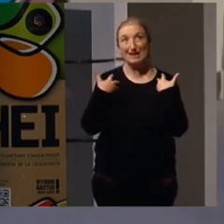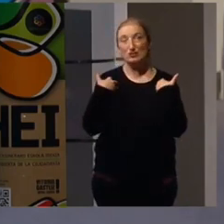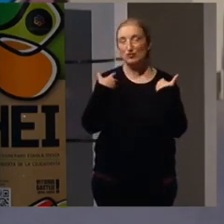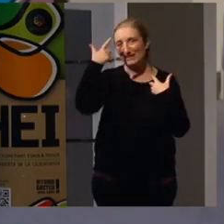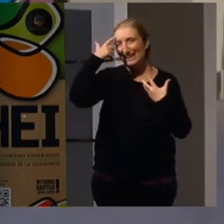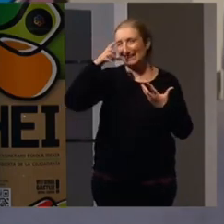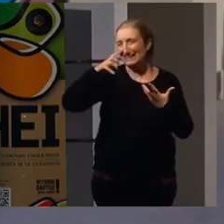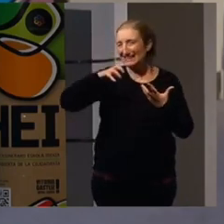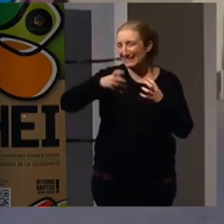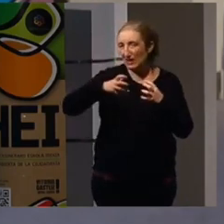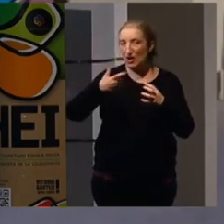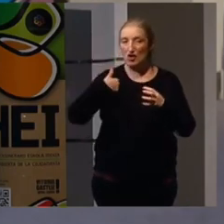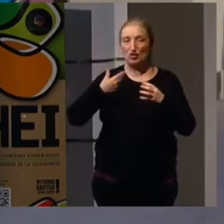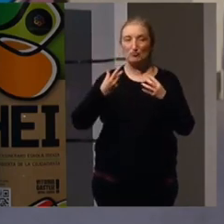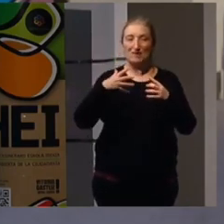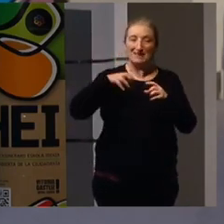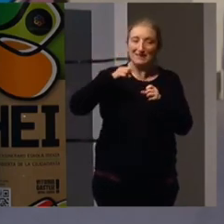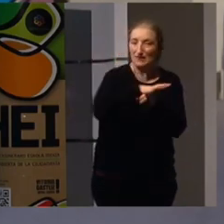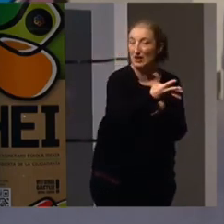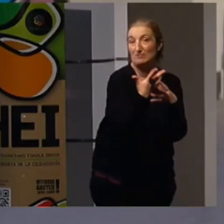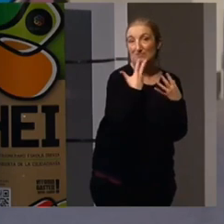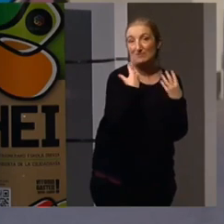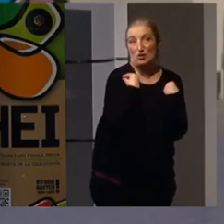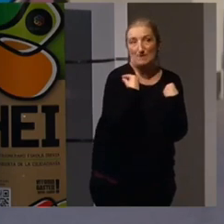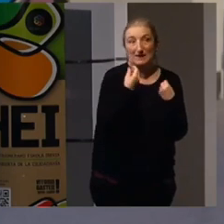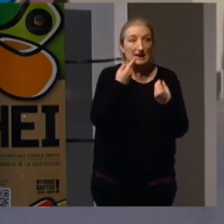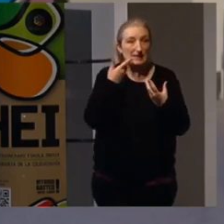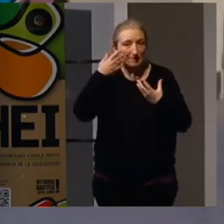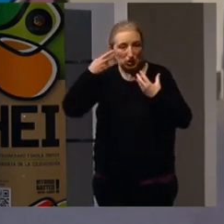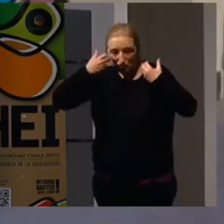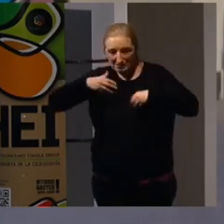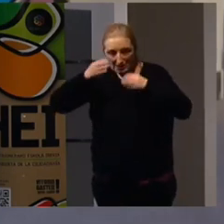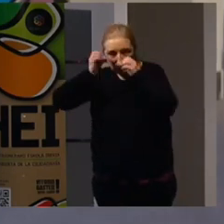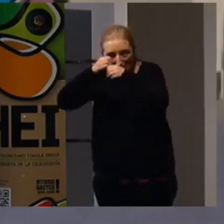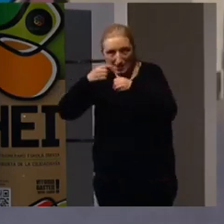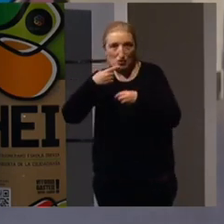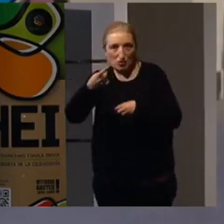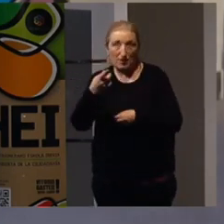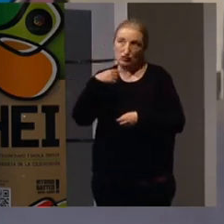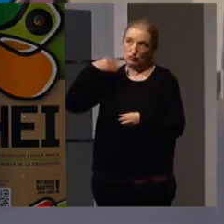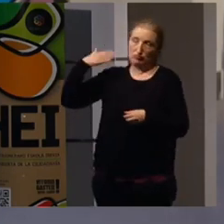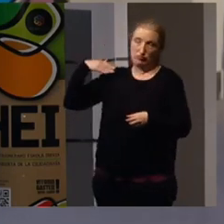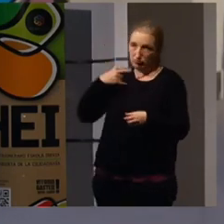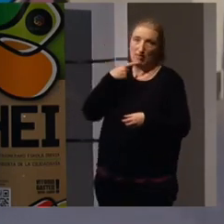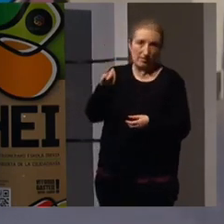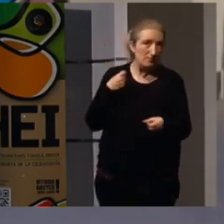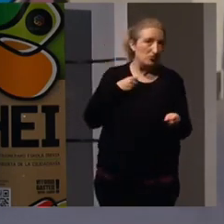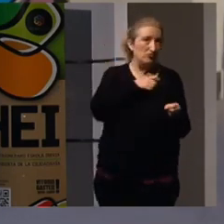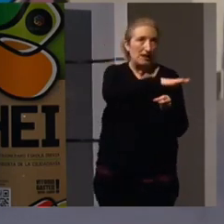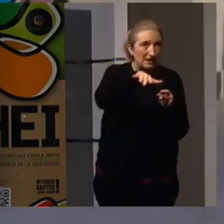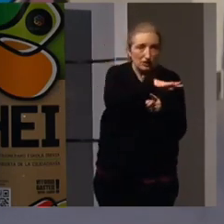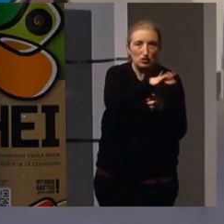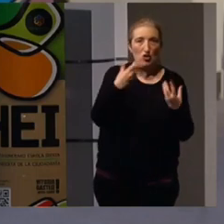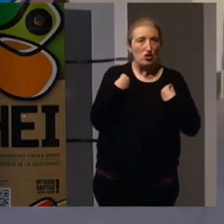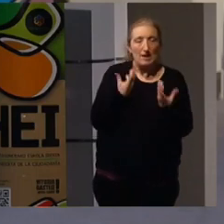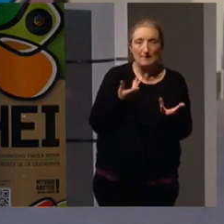psíquico contemporáneo tiene tanto que ver con las condiciones de vida que hasta los biologicistas lo están diciendo, ¿vale? O sea, nosotros lo llevamos diciendo mucho más tiempo, pero los biologicistas también